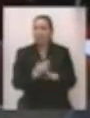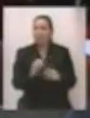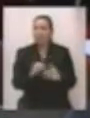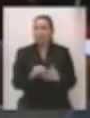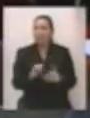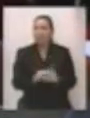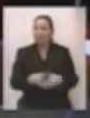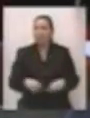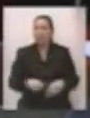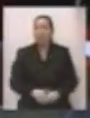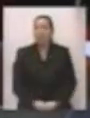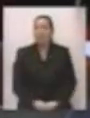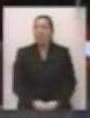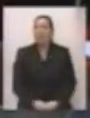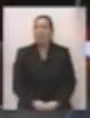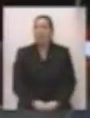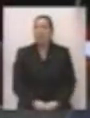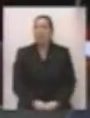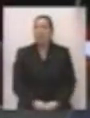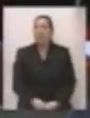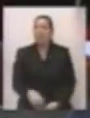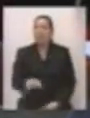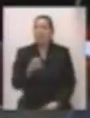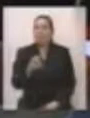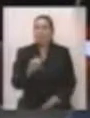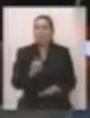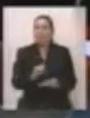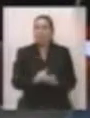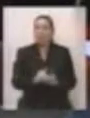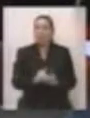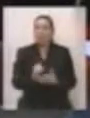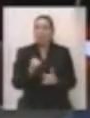puede derogar gastos. En ese sentido, solicito que